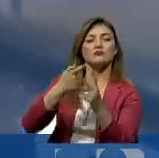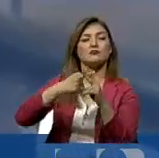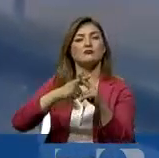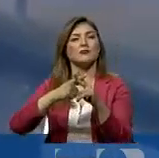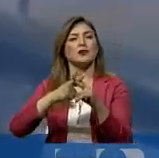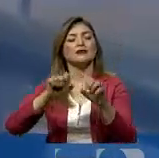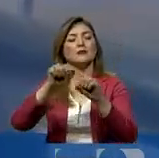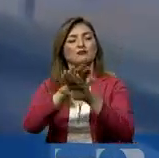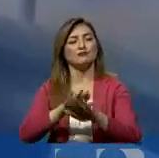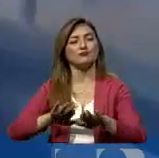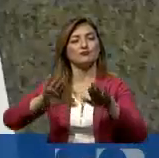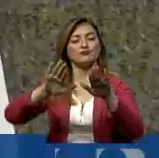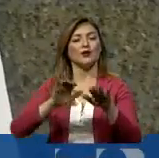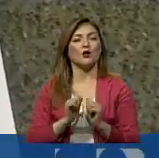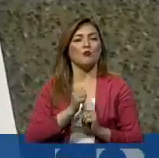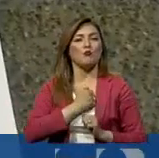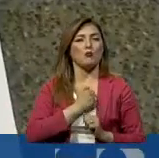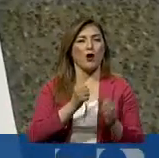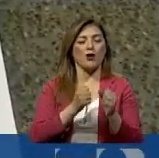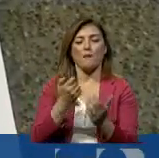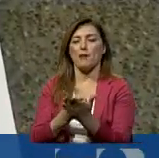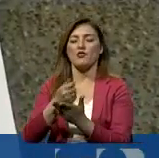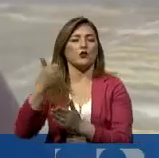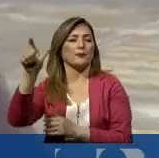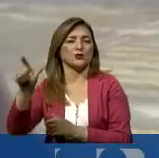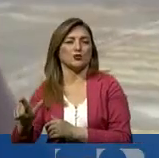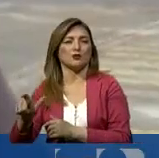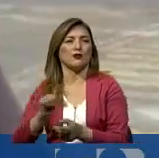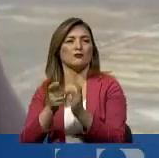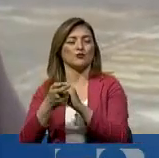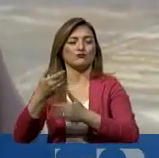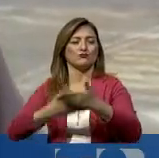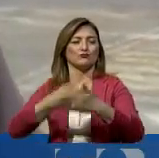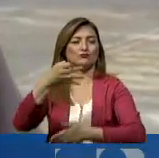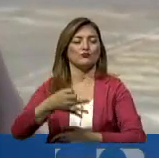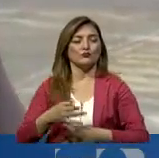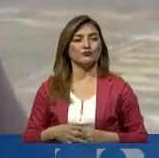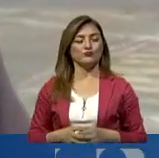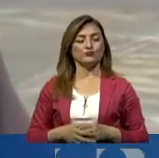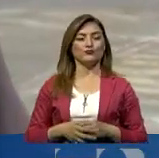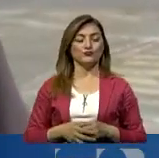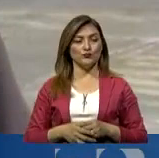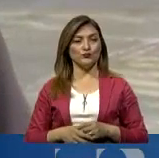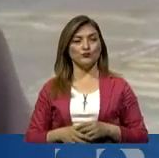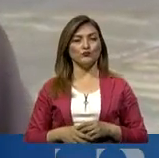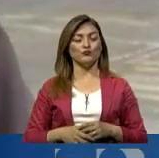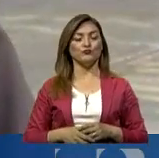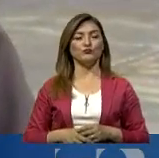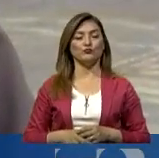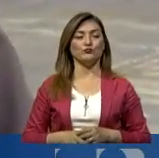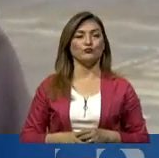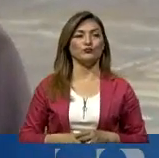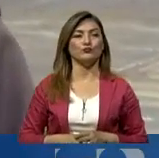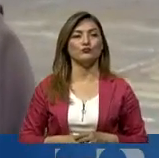o concluir trámites de traspasos de dominio de vehículos. Documentos que tenía que cumplir, ya los realicé,